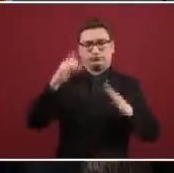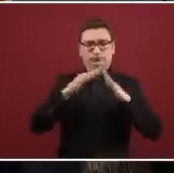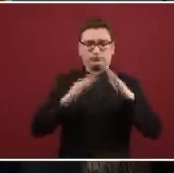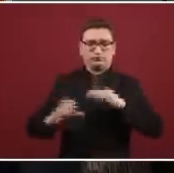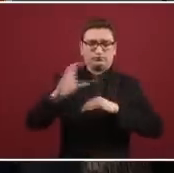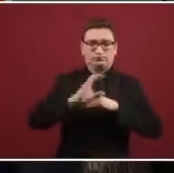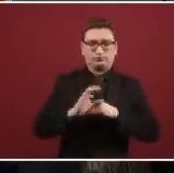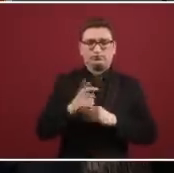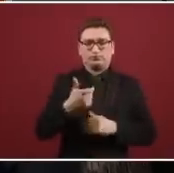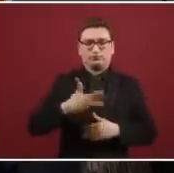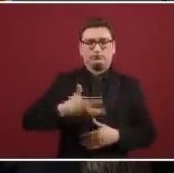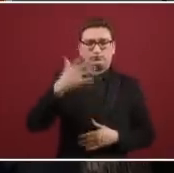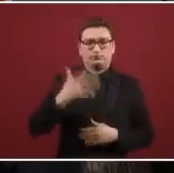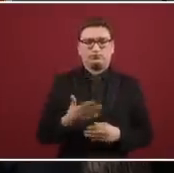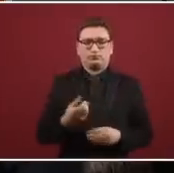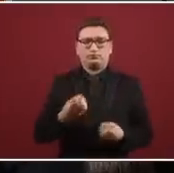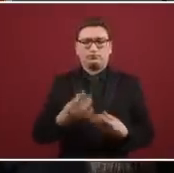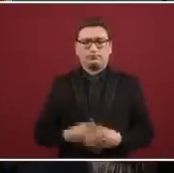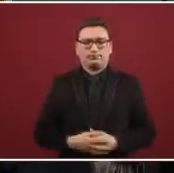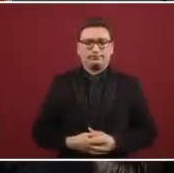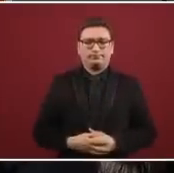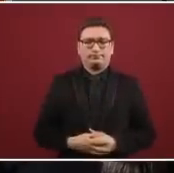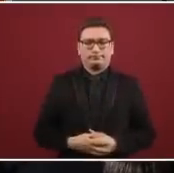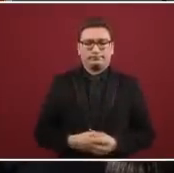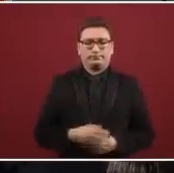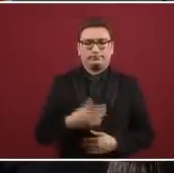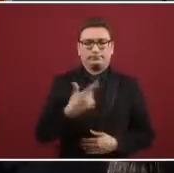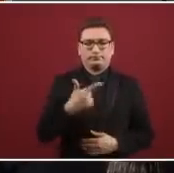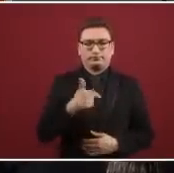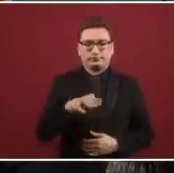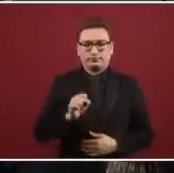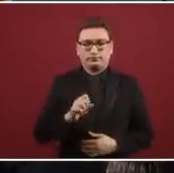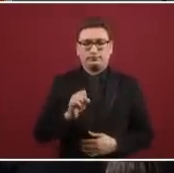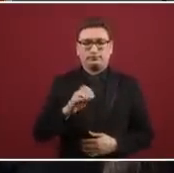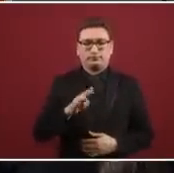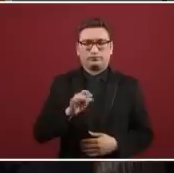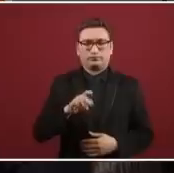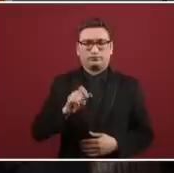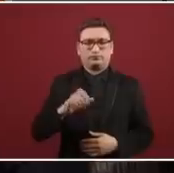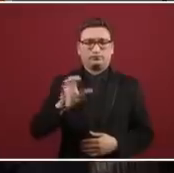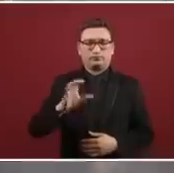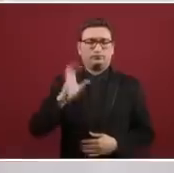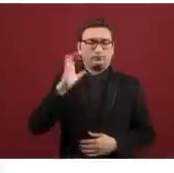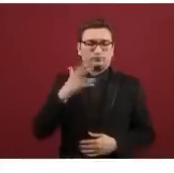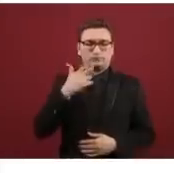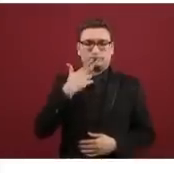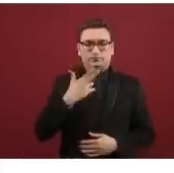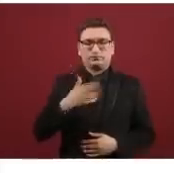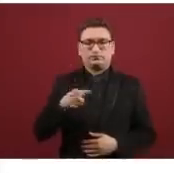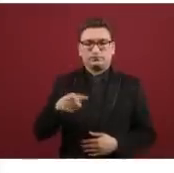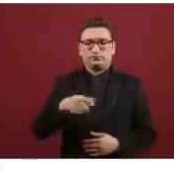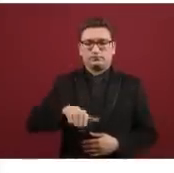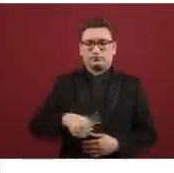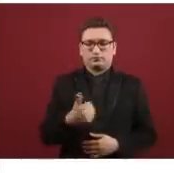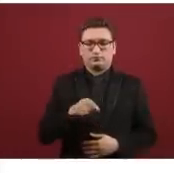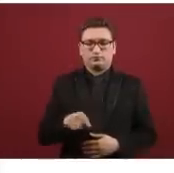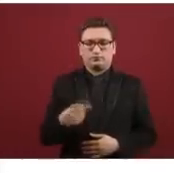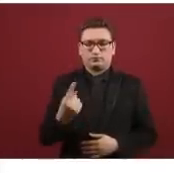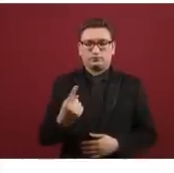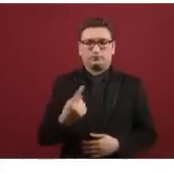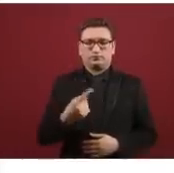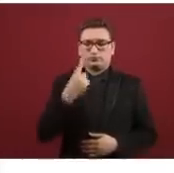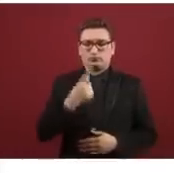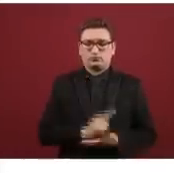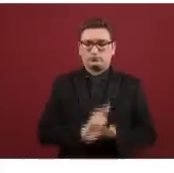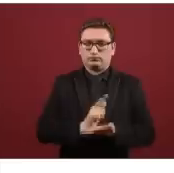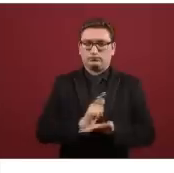más alto como referente lo encontramos en Gas El Sobrante, en Cuauhtémoc, Chihuahua, a 11 pesos con un centavo por